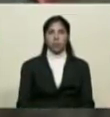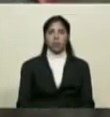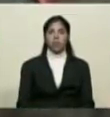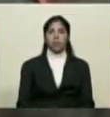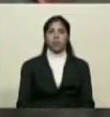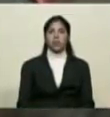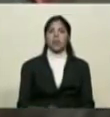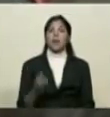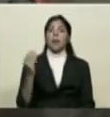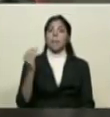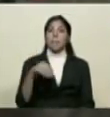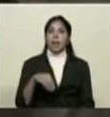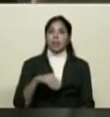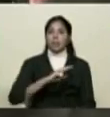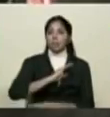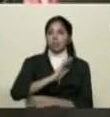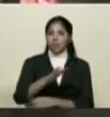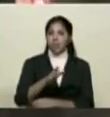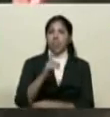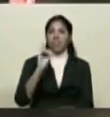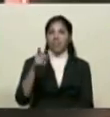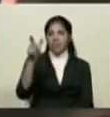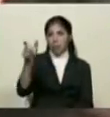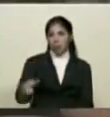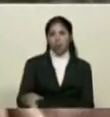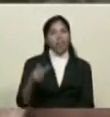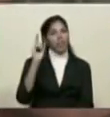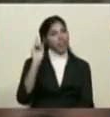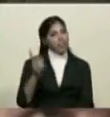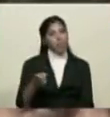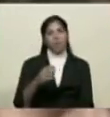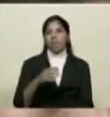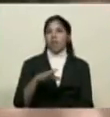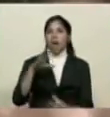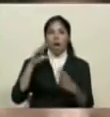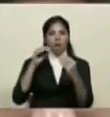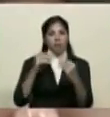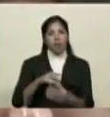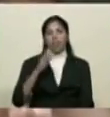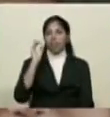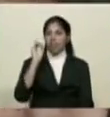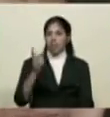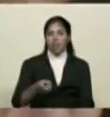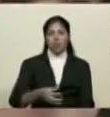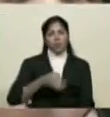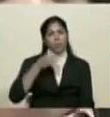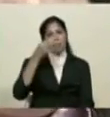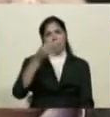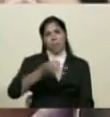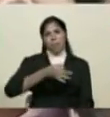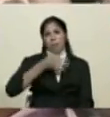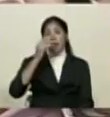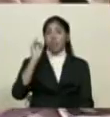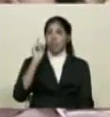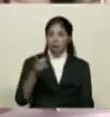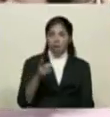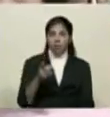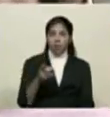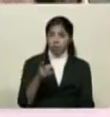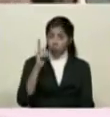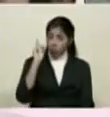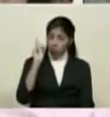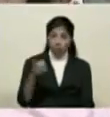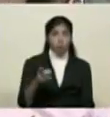la sanción y la pena, pero él debe colaborar, él debe hablar, él debe decir. Y está en el deber de hacerlo.